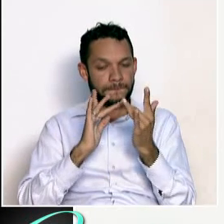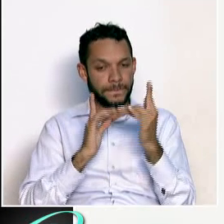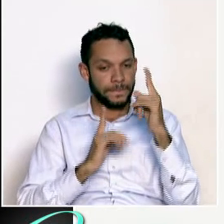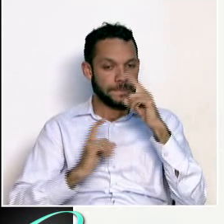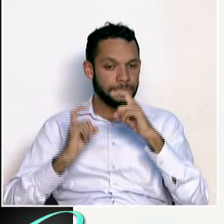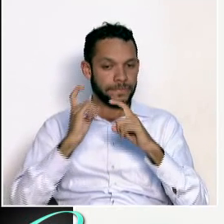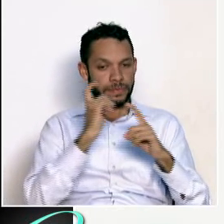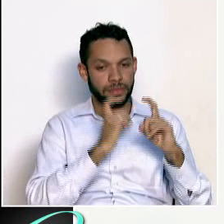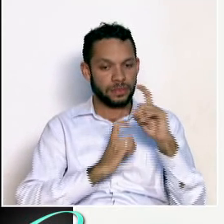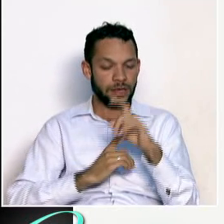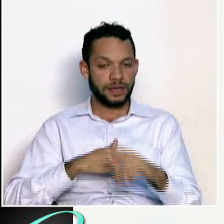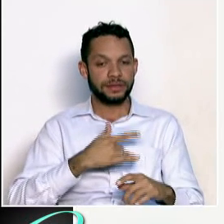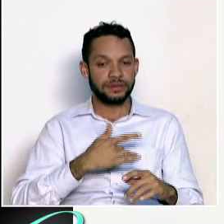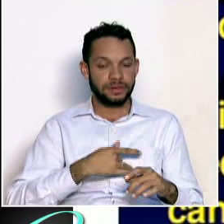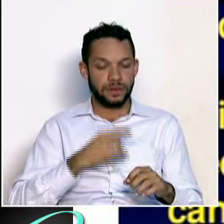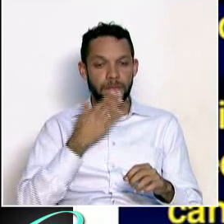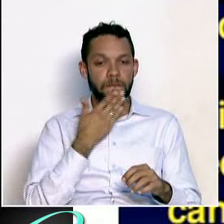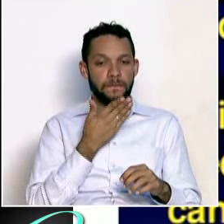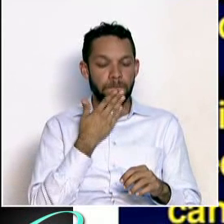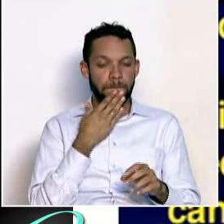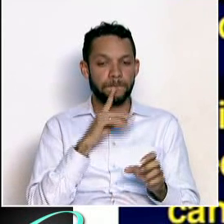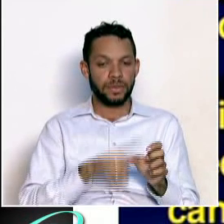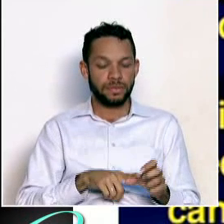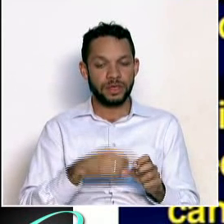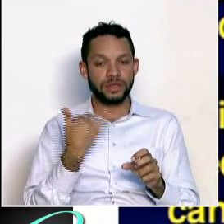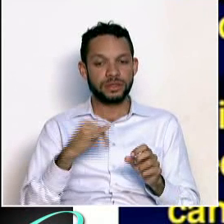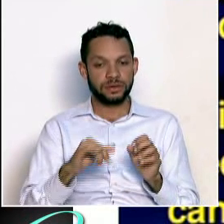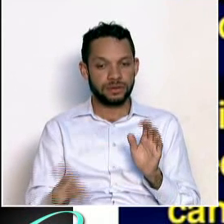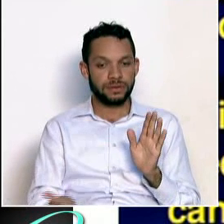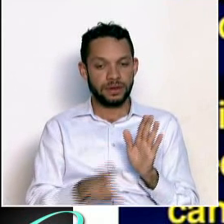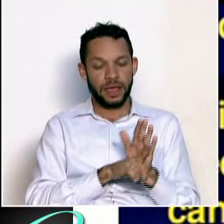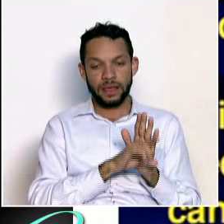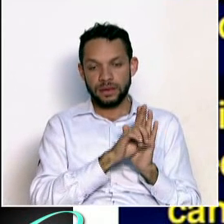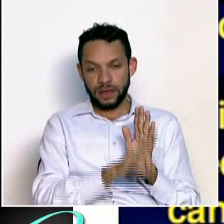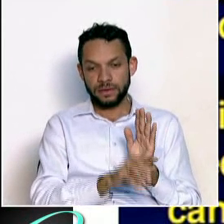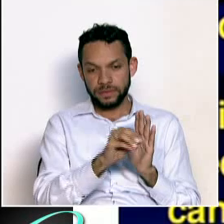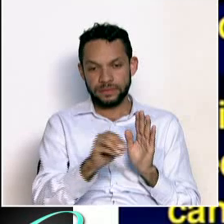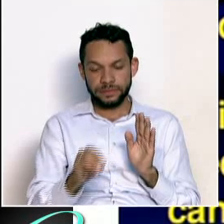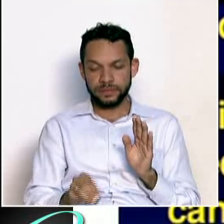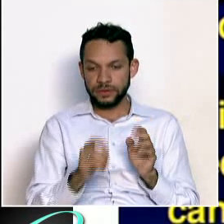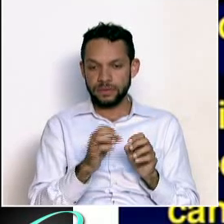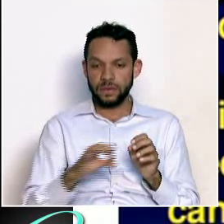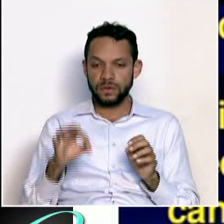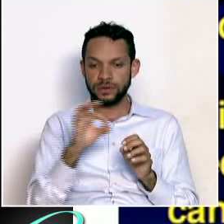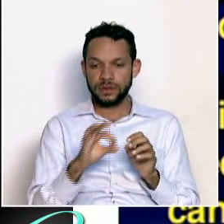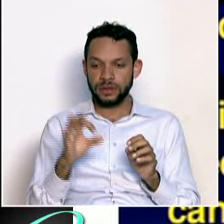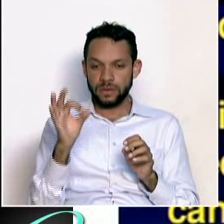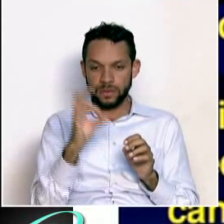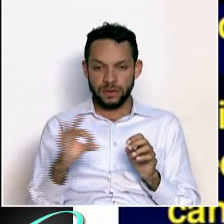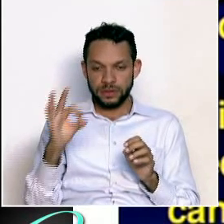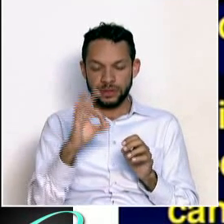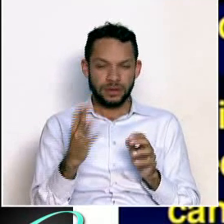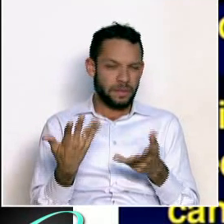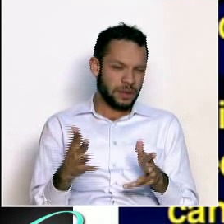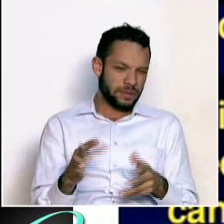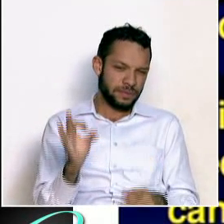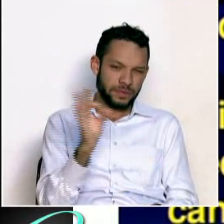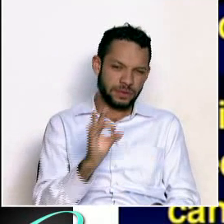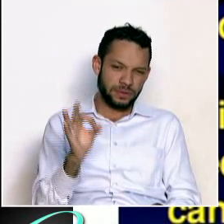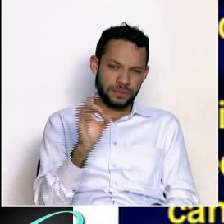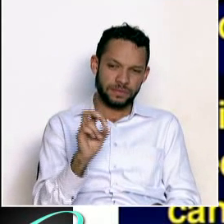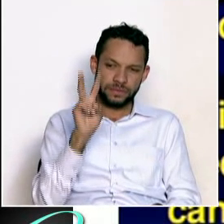tienen la sensibilidad suficiente. Por regla general se establece que un elevado porcentaje, diríamos casi